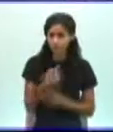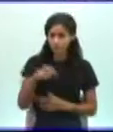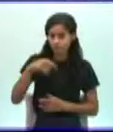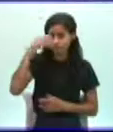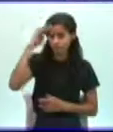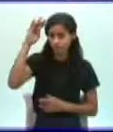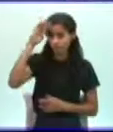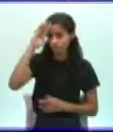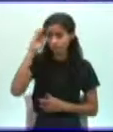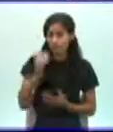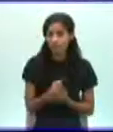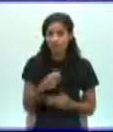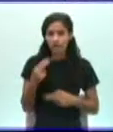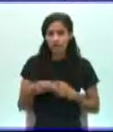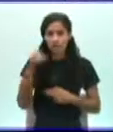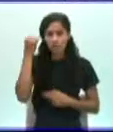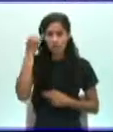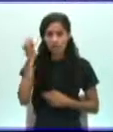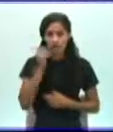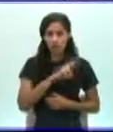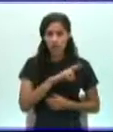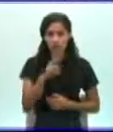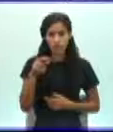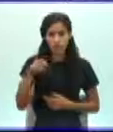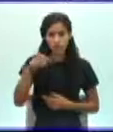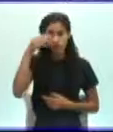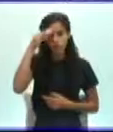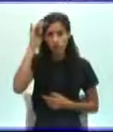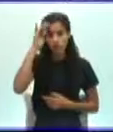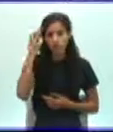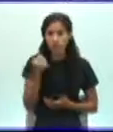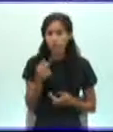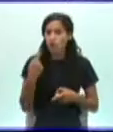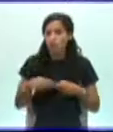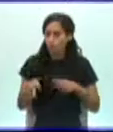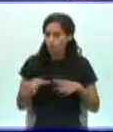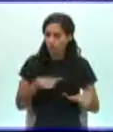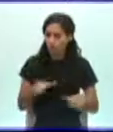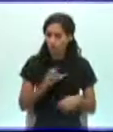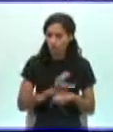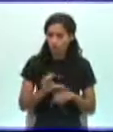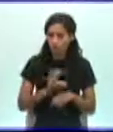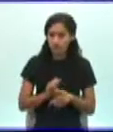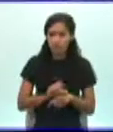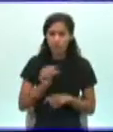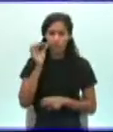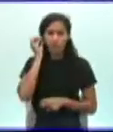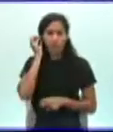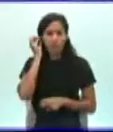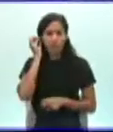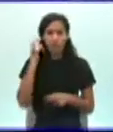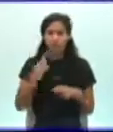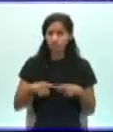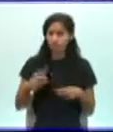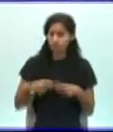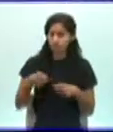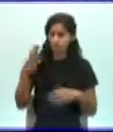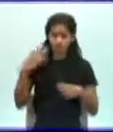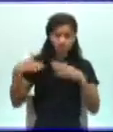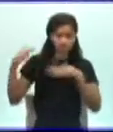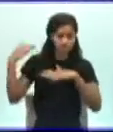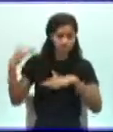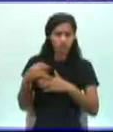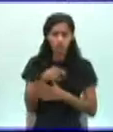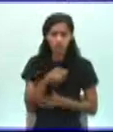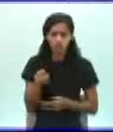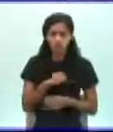la conformación de la ideología de la Revolución Cubana. Movimientos campesinos, de mujeres, de veteranos, de combatientes y demás, que